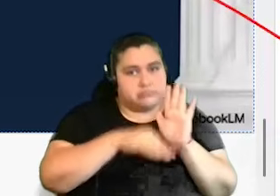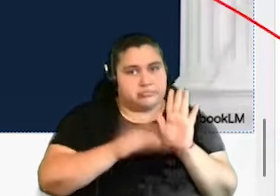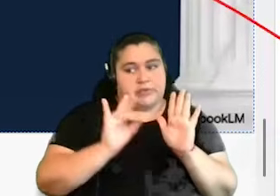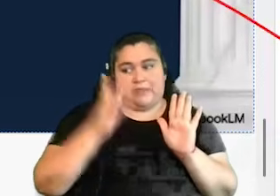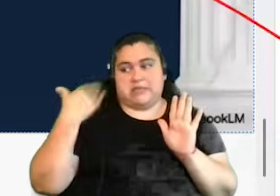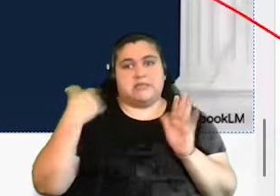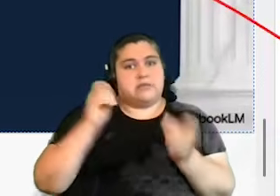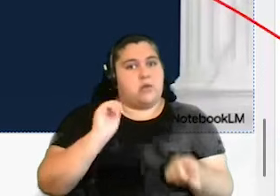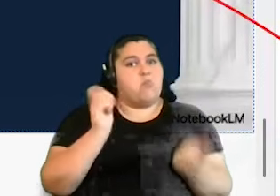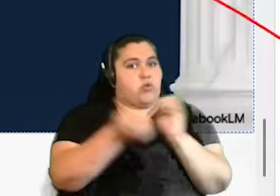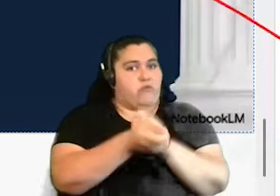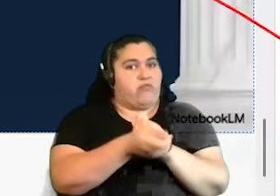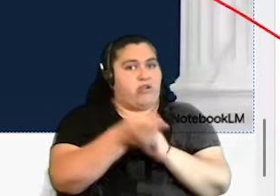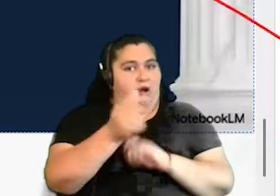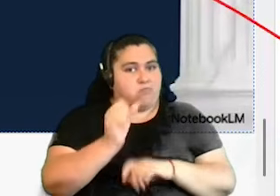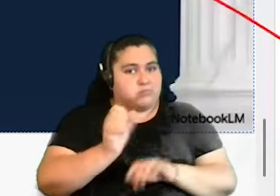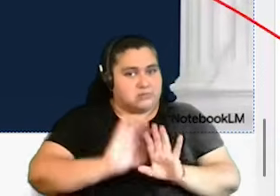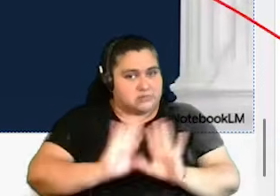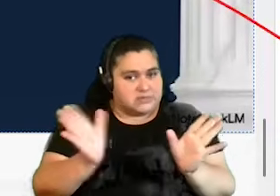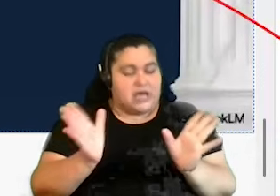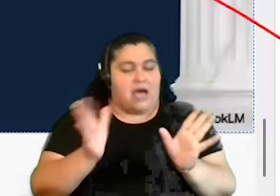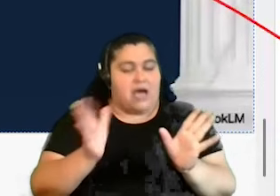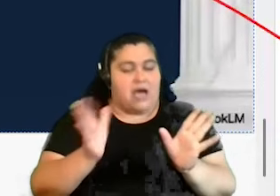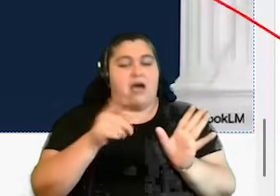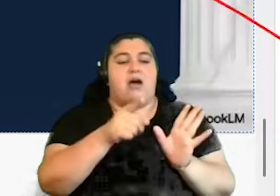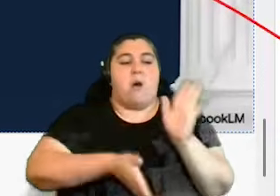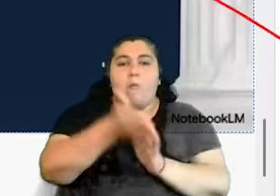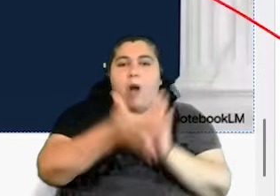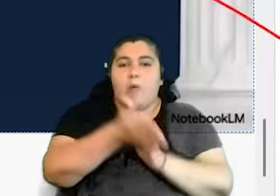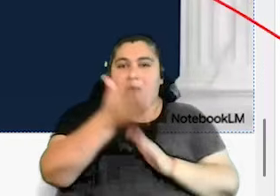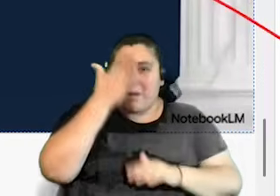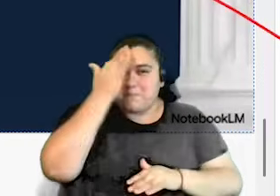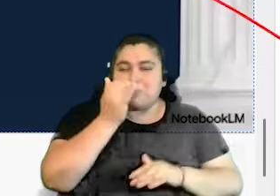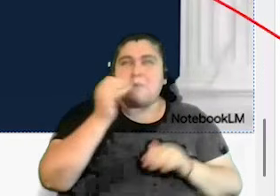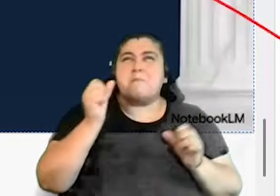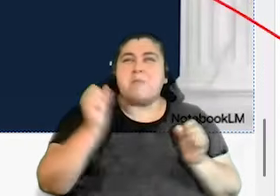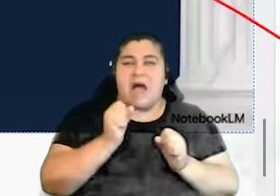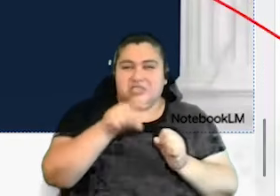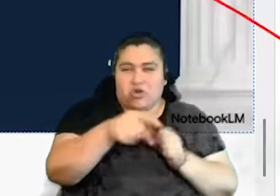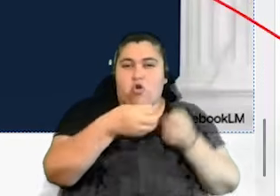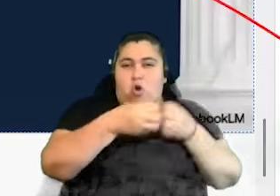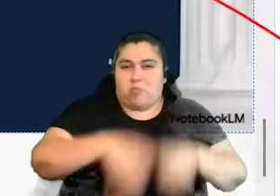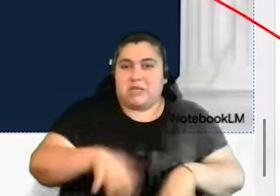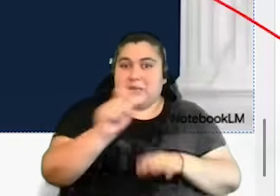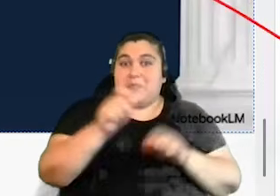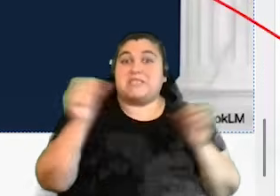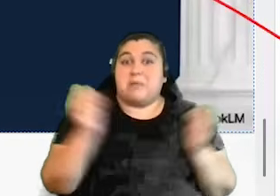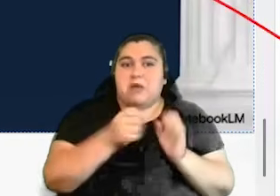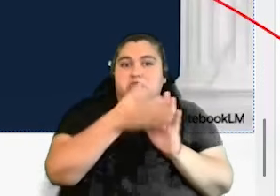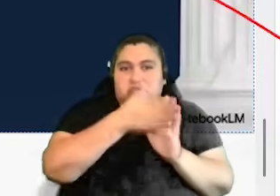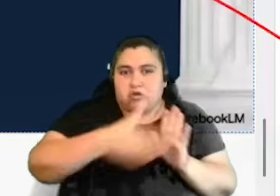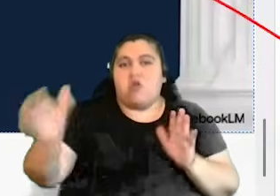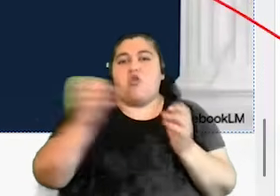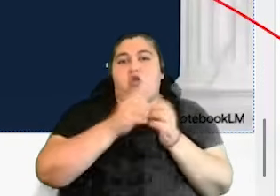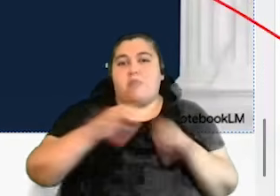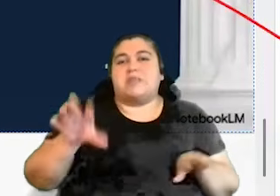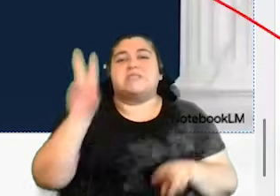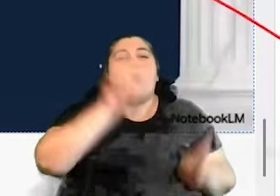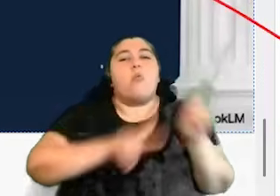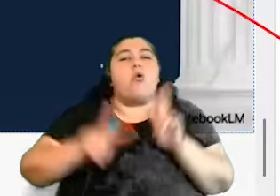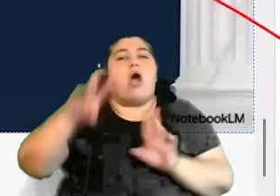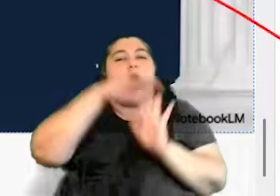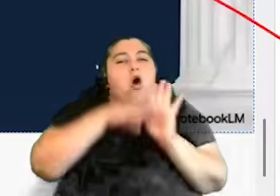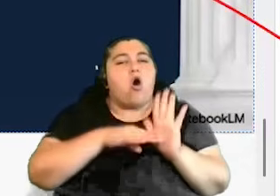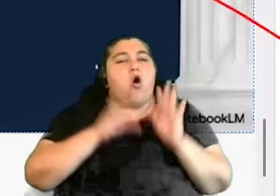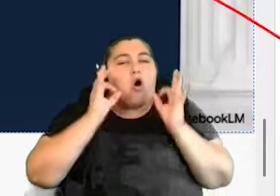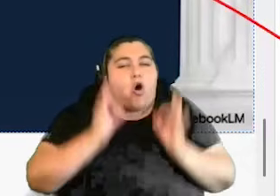que busca justamente, se empieza a implementar en mayo, si no me equivoco, y empieza a buscar un ordenamiento de lo que es la exposición